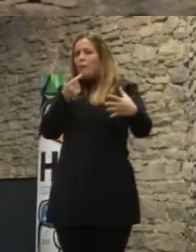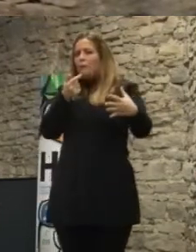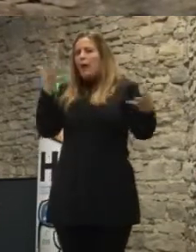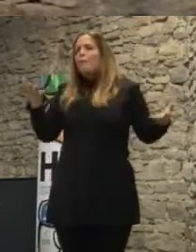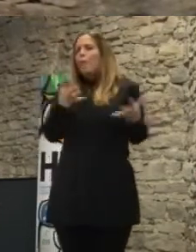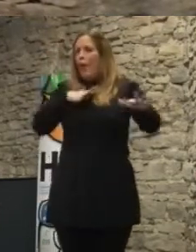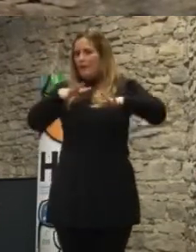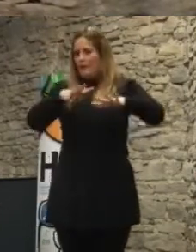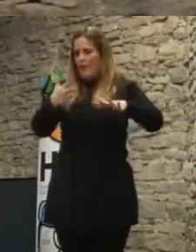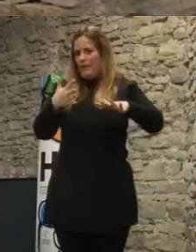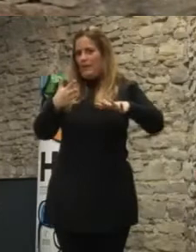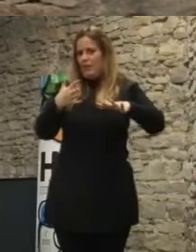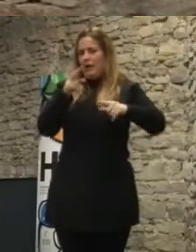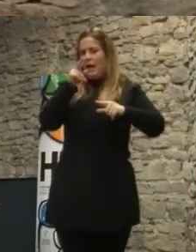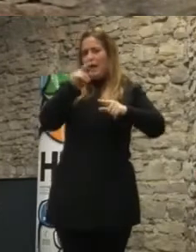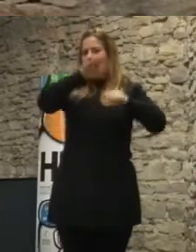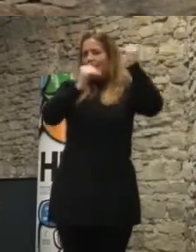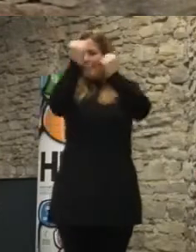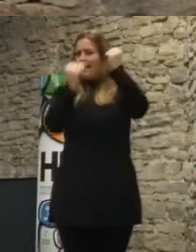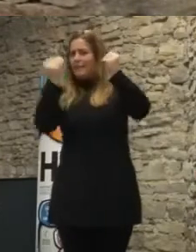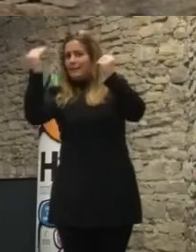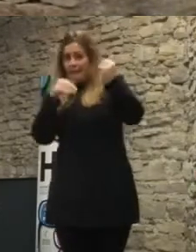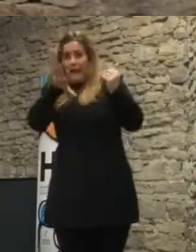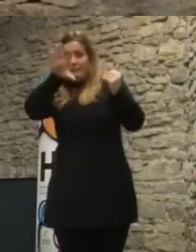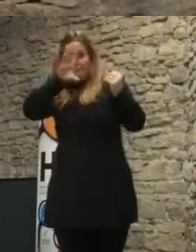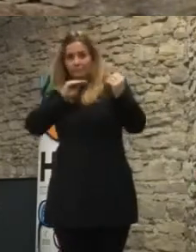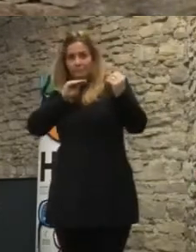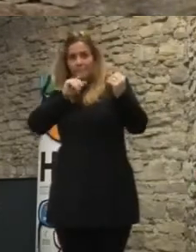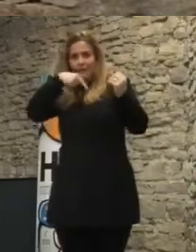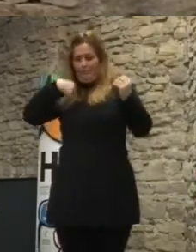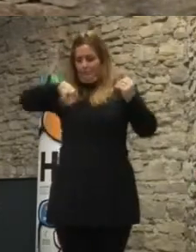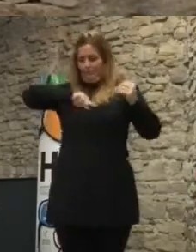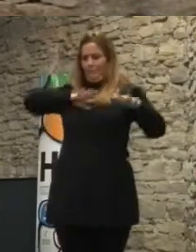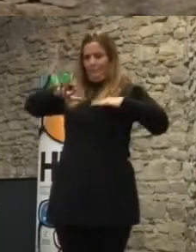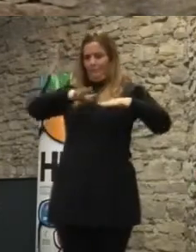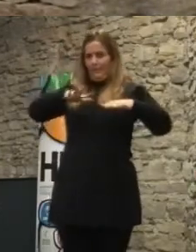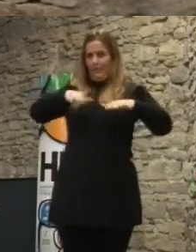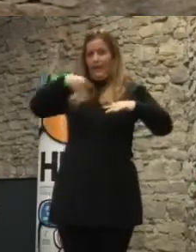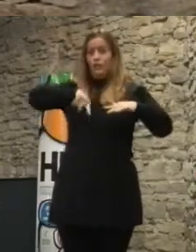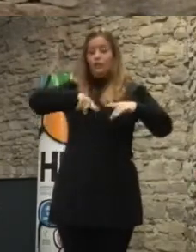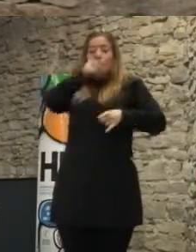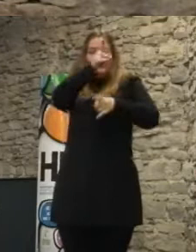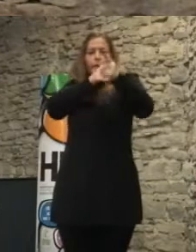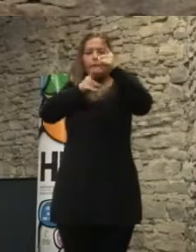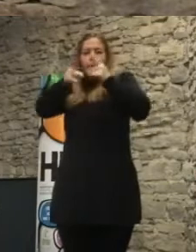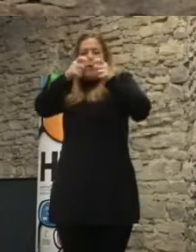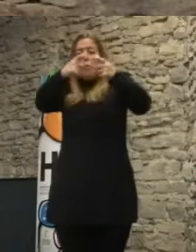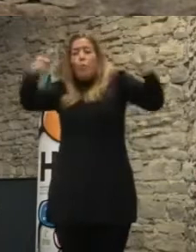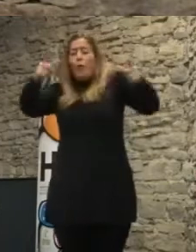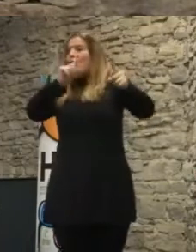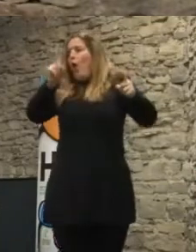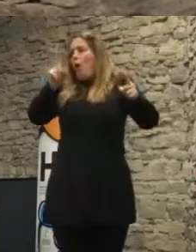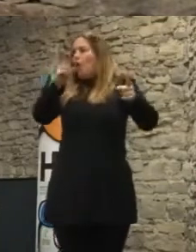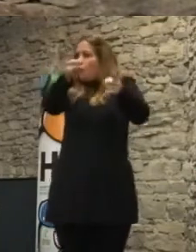de la diversidad y una proactividad en eso. Y no conseguiremos masas Conseguiremos una, dos, tres,